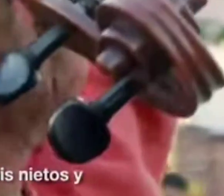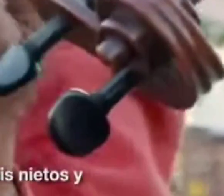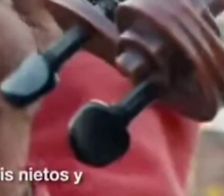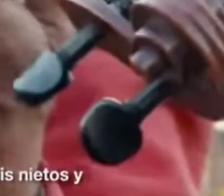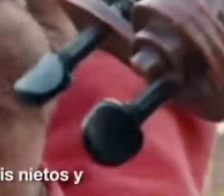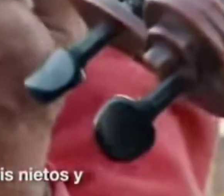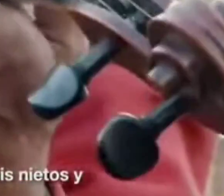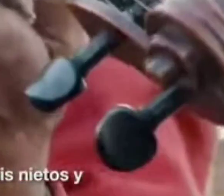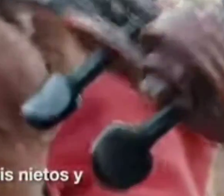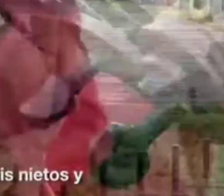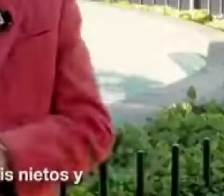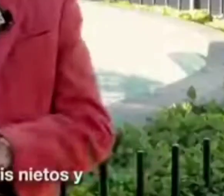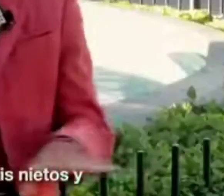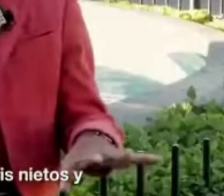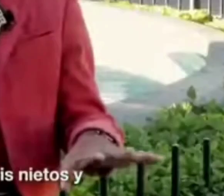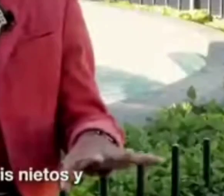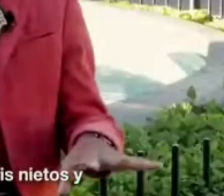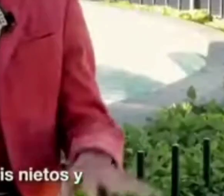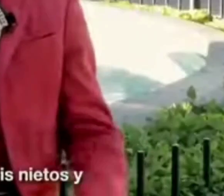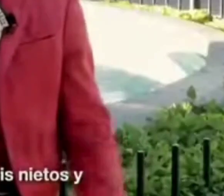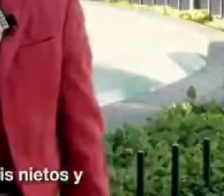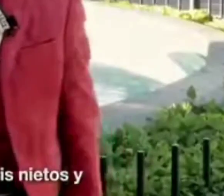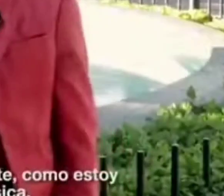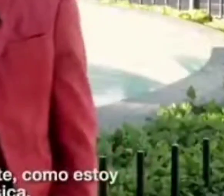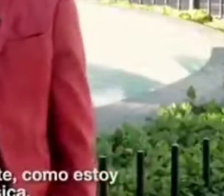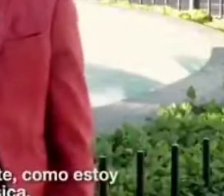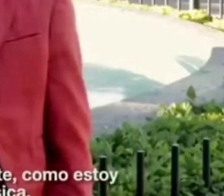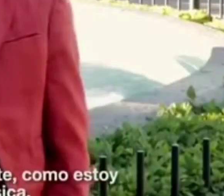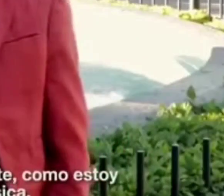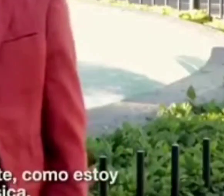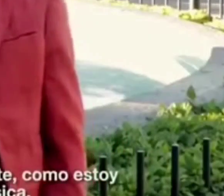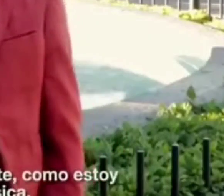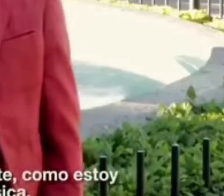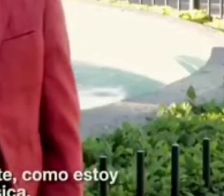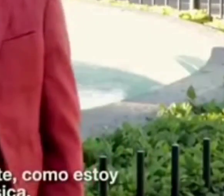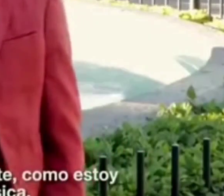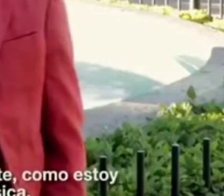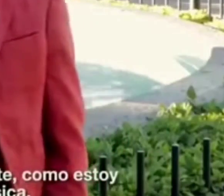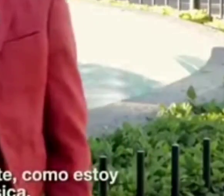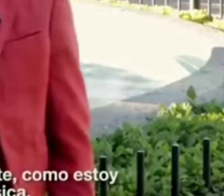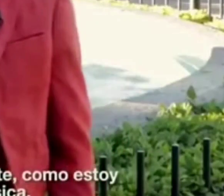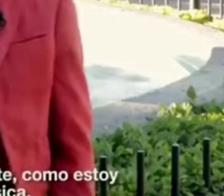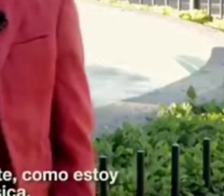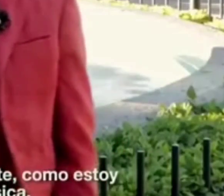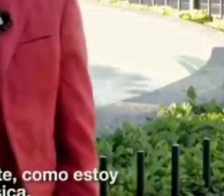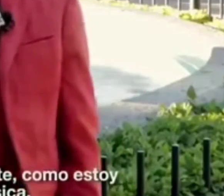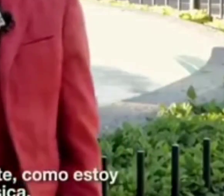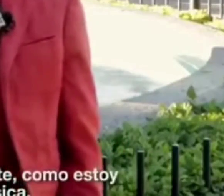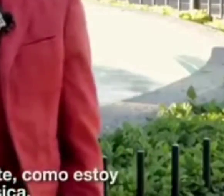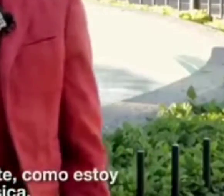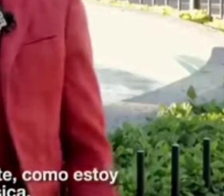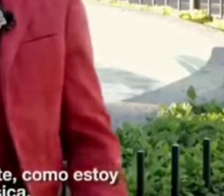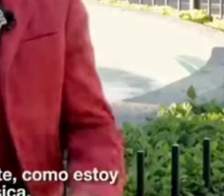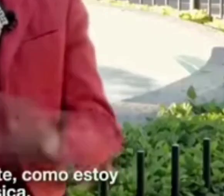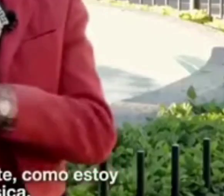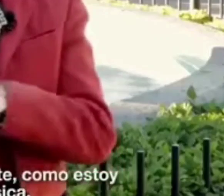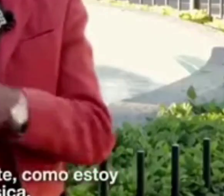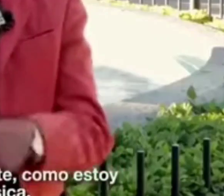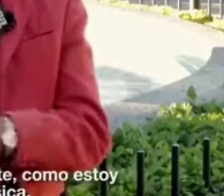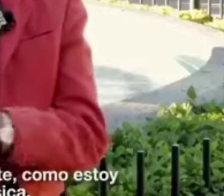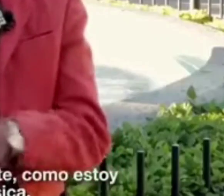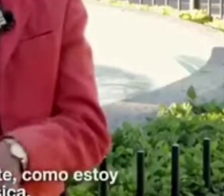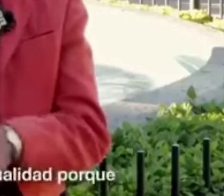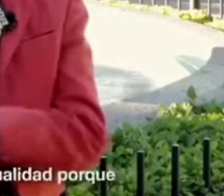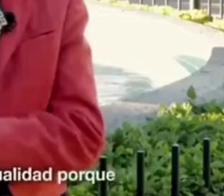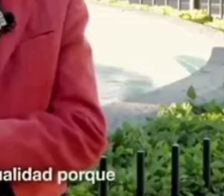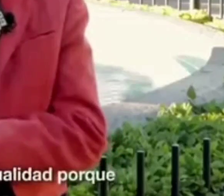mis nietos y mis bisnietos. Estoy feliz. Para mí, en lo personal, me ha ayudado bastante. Como estoy pagando mi casa, no sale